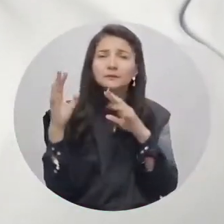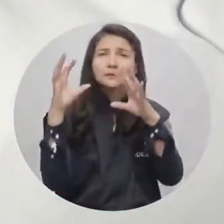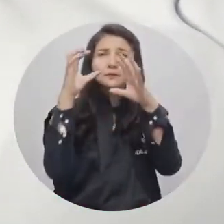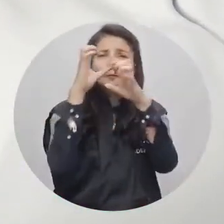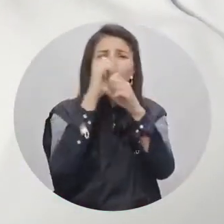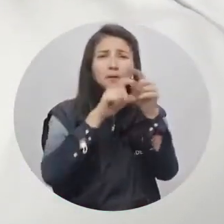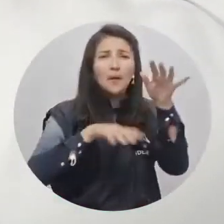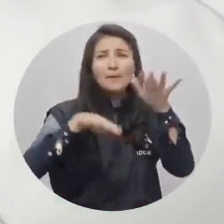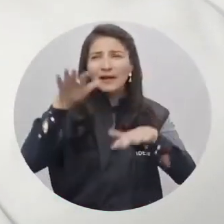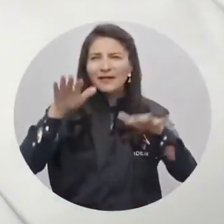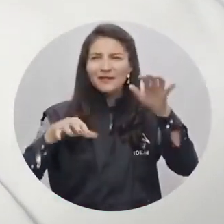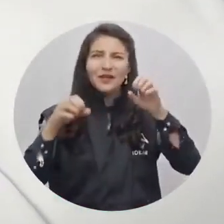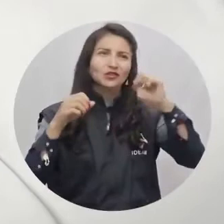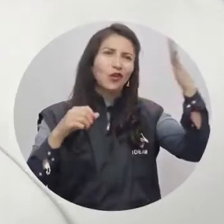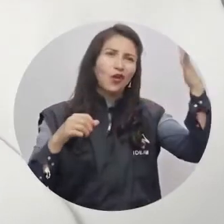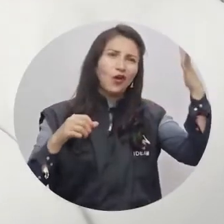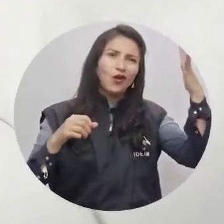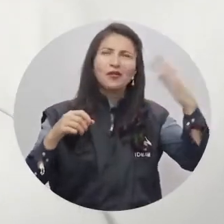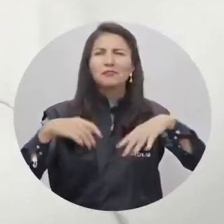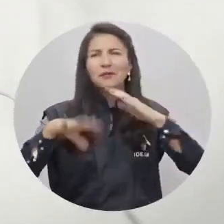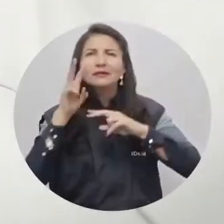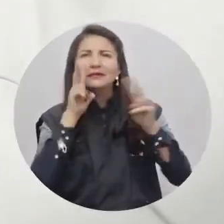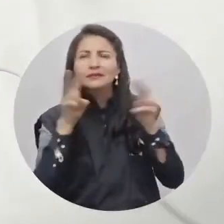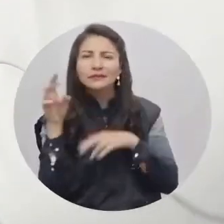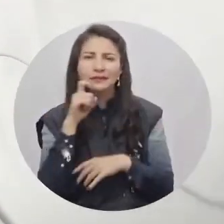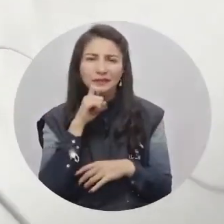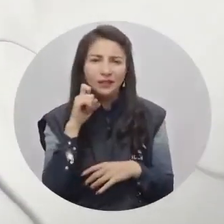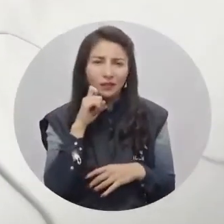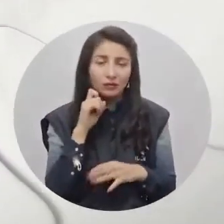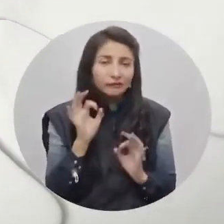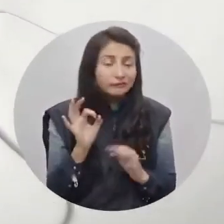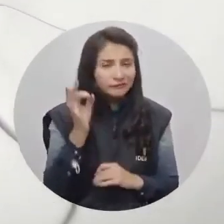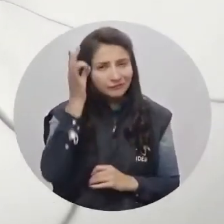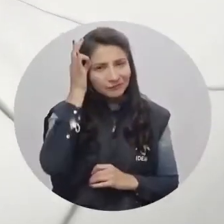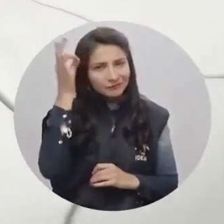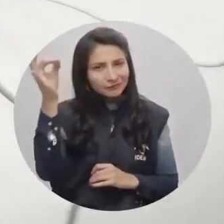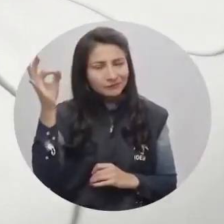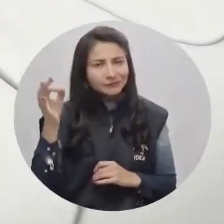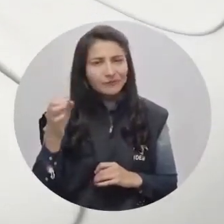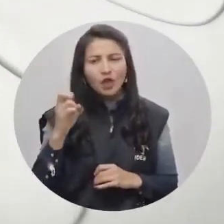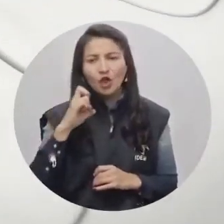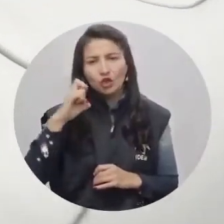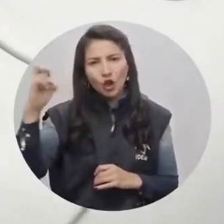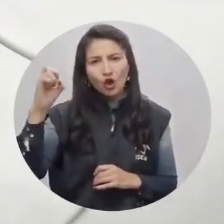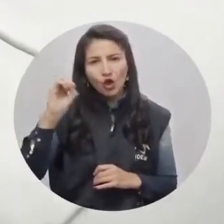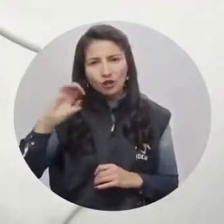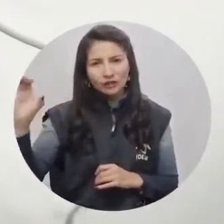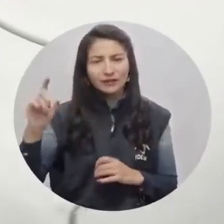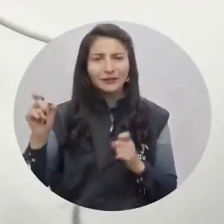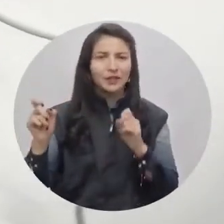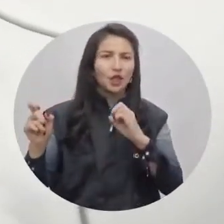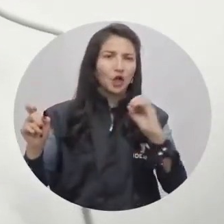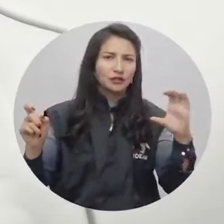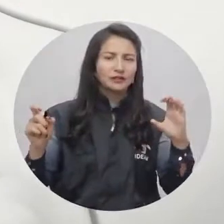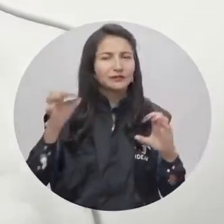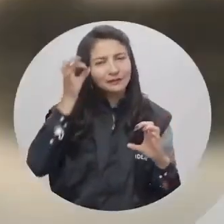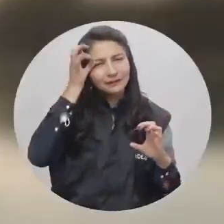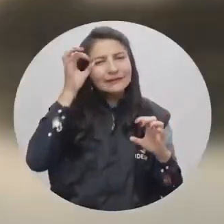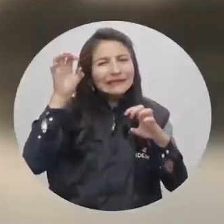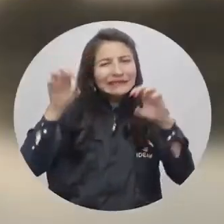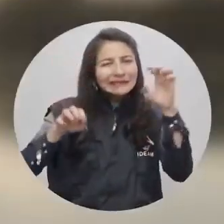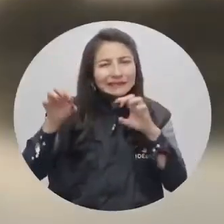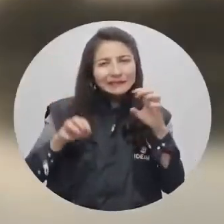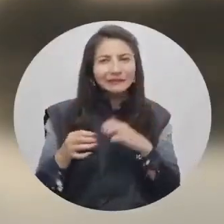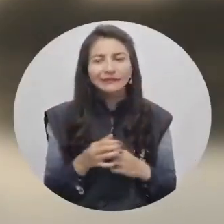sol y predominio de tiempo seco. Sin embargo, hacia el noroccidente y occidente de la sabana son posibles algunas lloviznas.